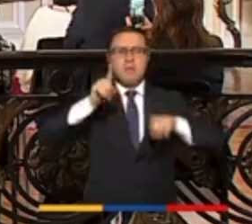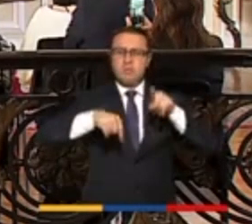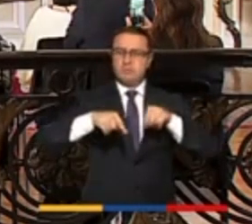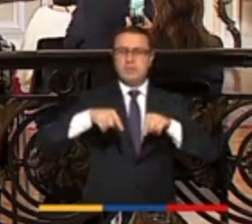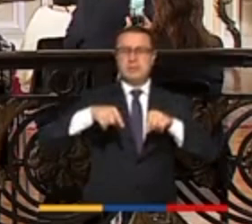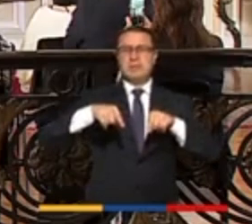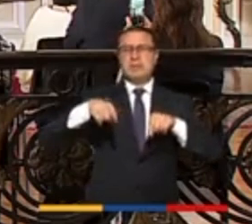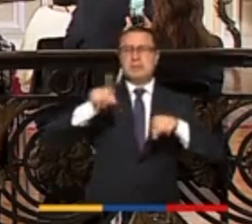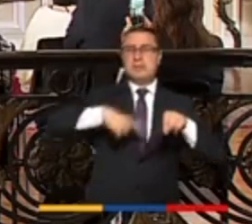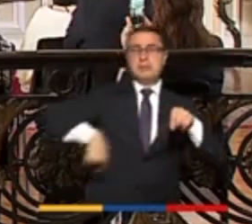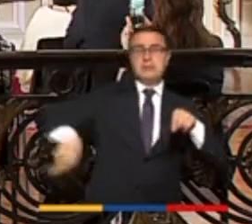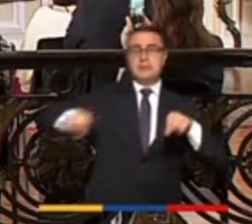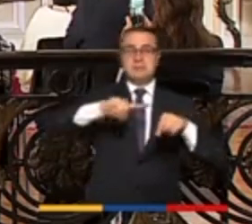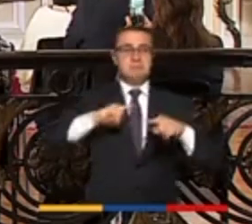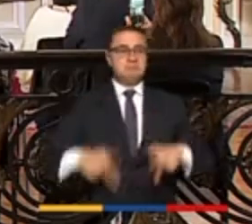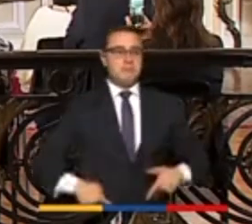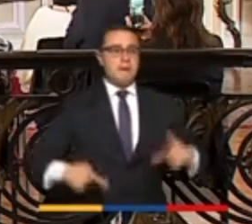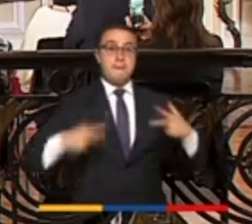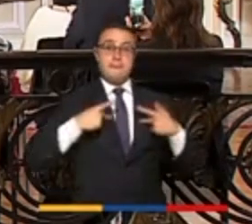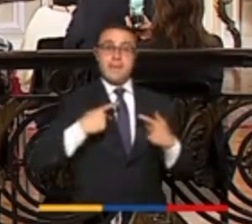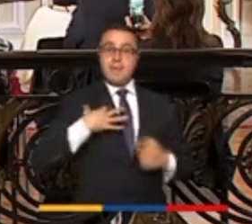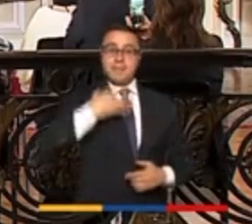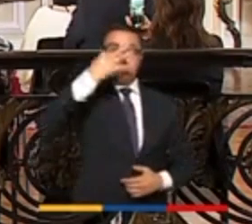niveles precarios de existencia,